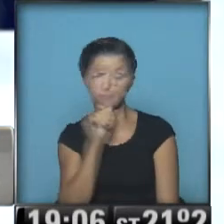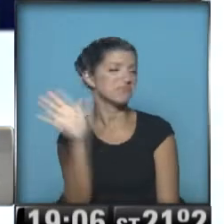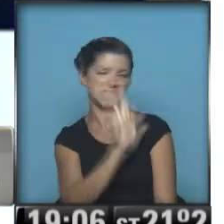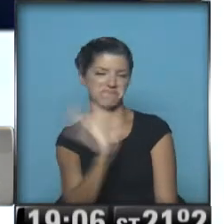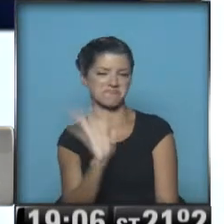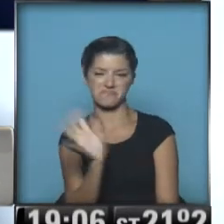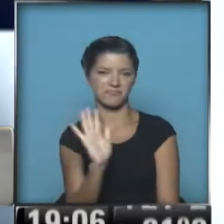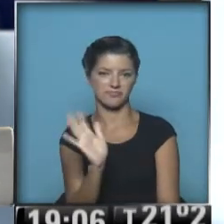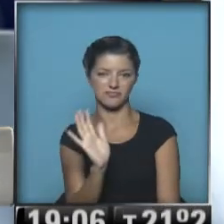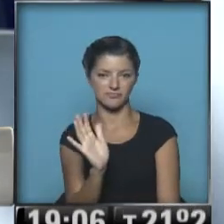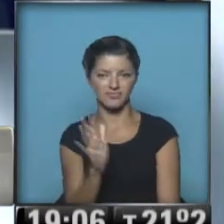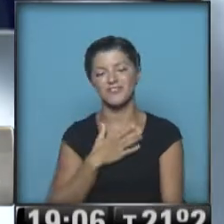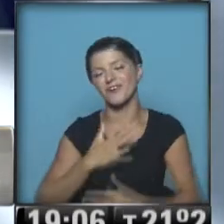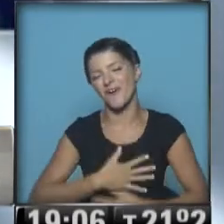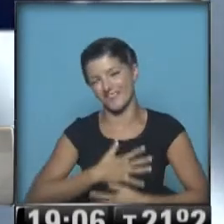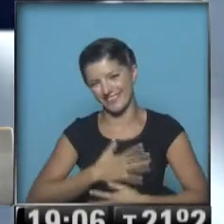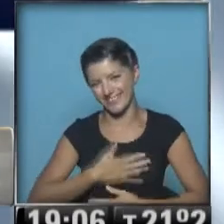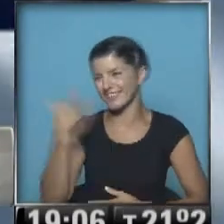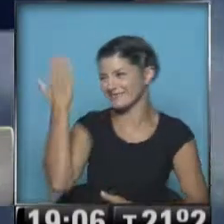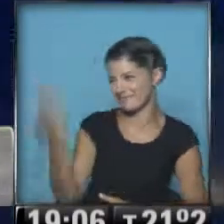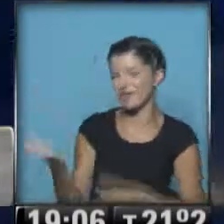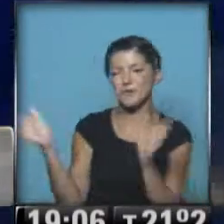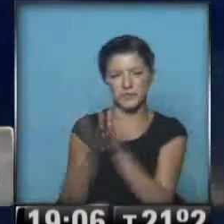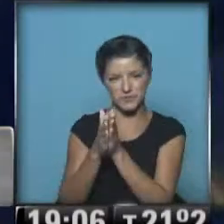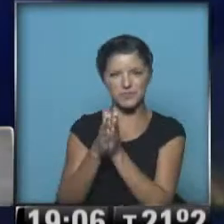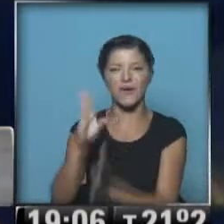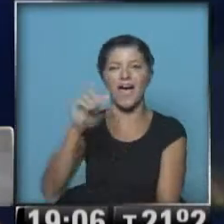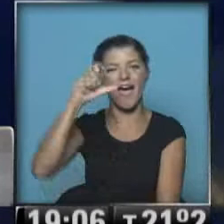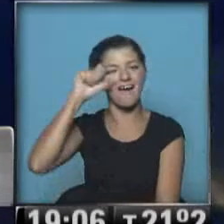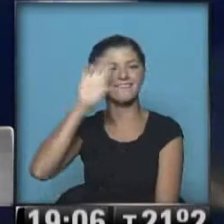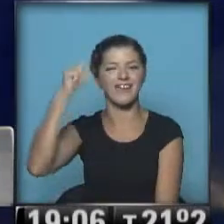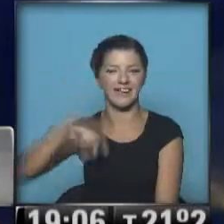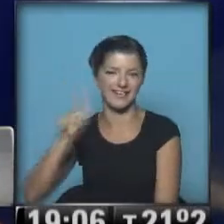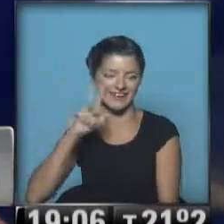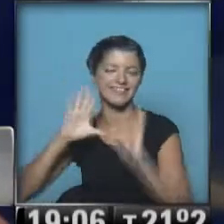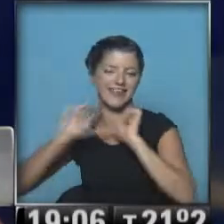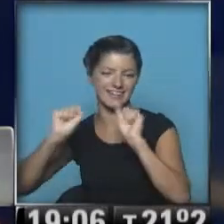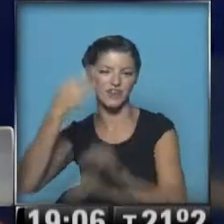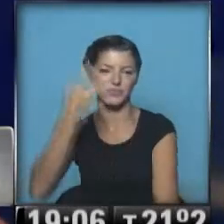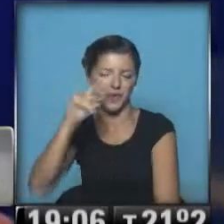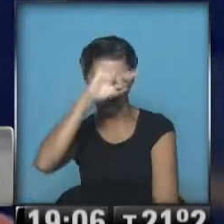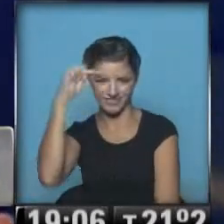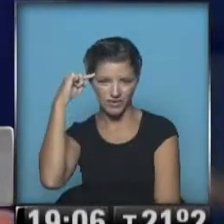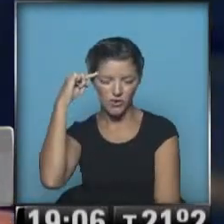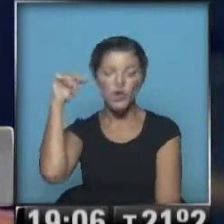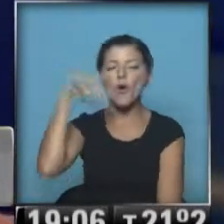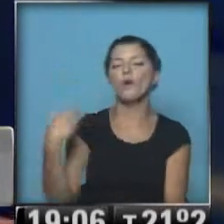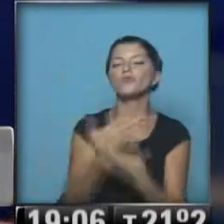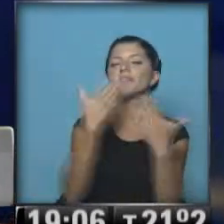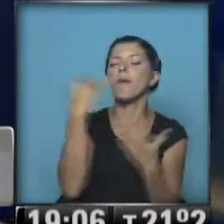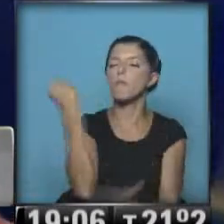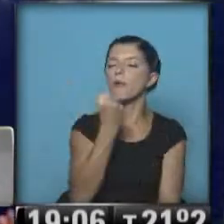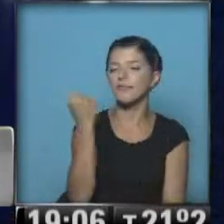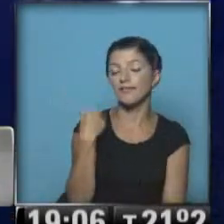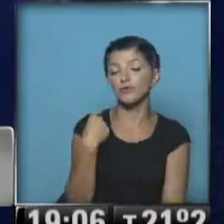Simplemente estoy muy contento de acompañar a Sergio Berni, nuestro Secretario de Seguridad de la Nación, en este día tan importante donde vemos